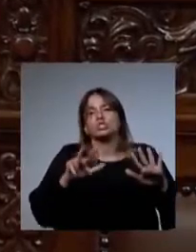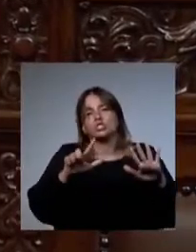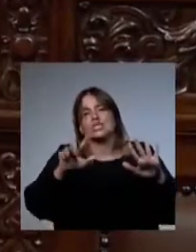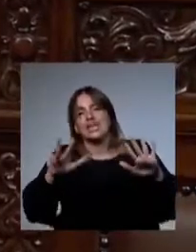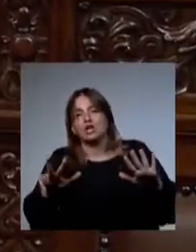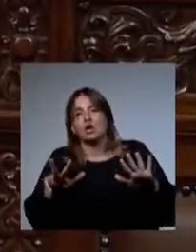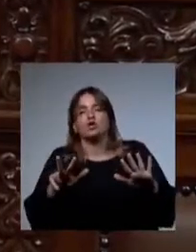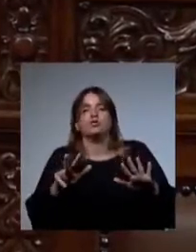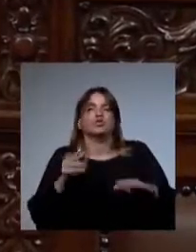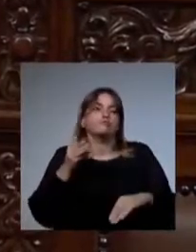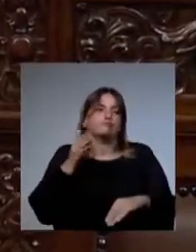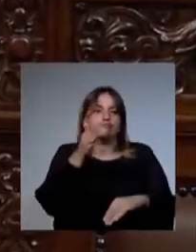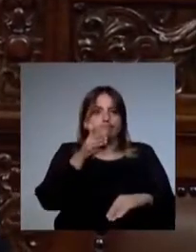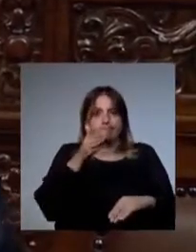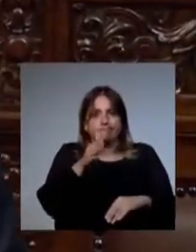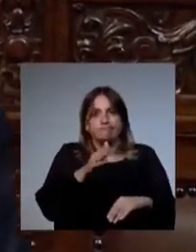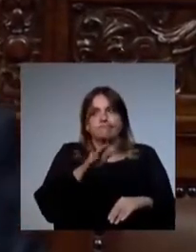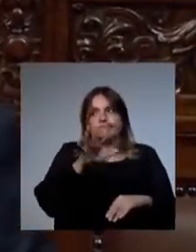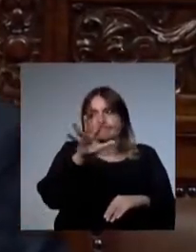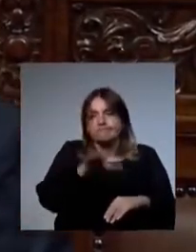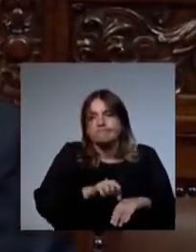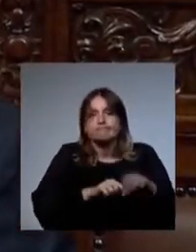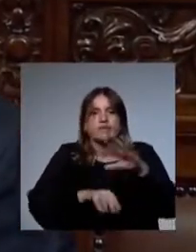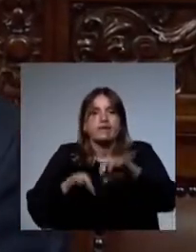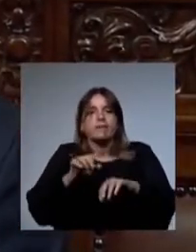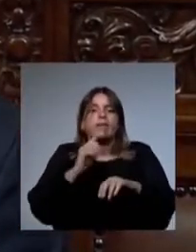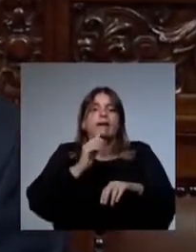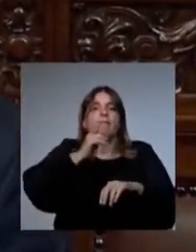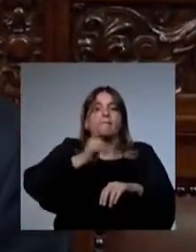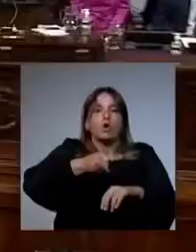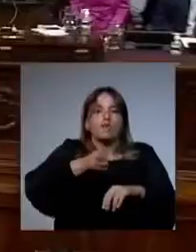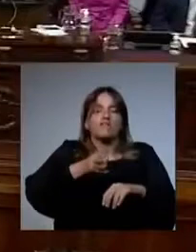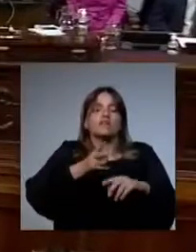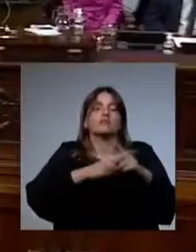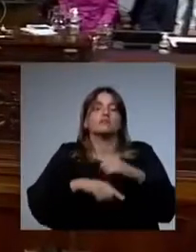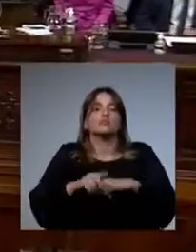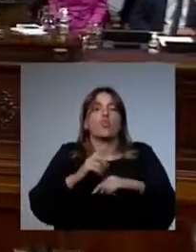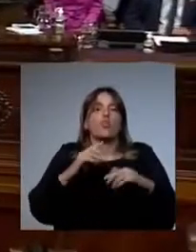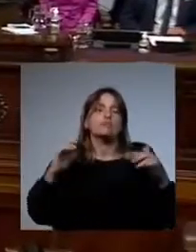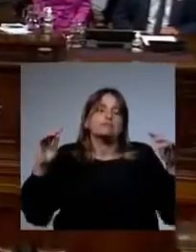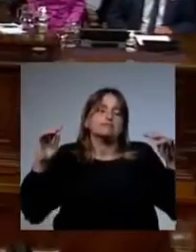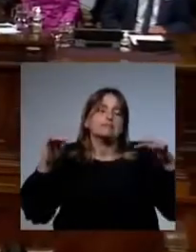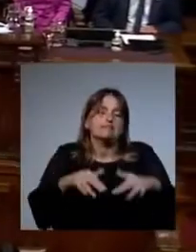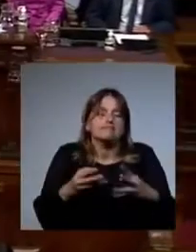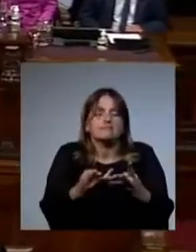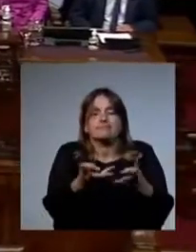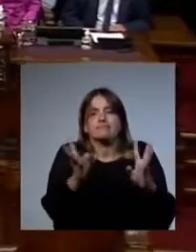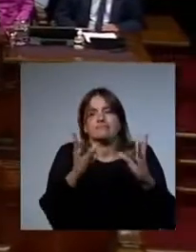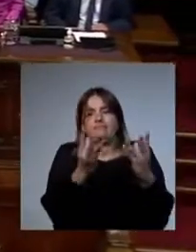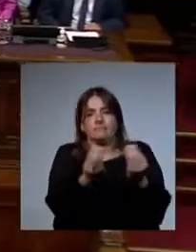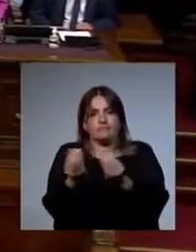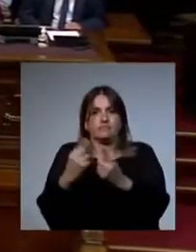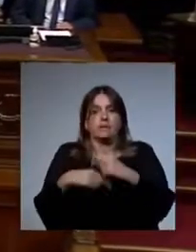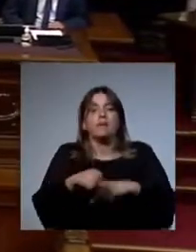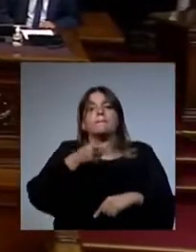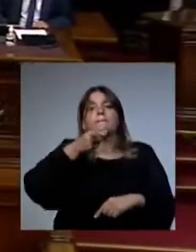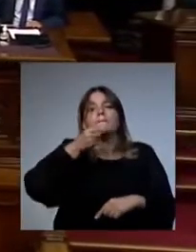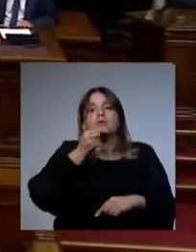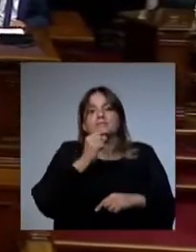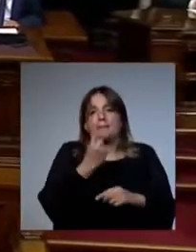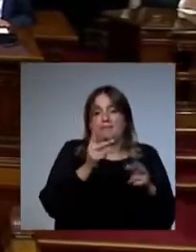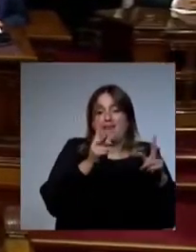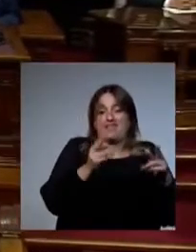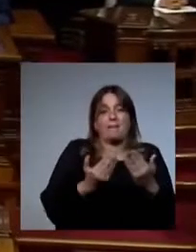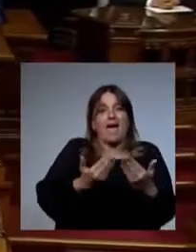3.878 intervenciones para prevenir aglomeraciones, teniendo además la policía en las primeras etapas